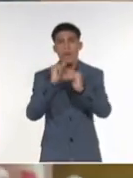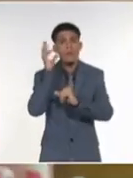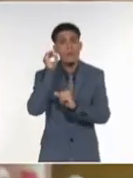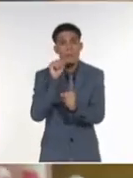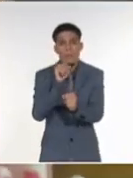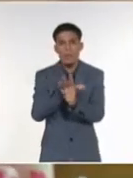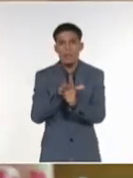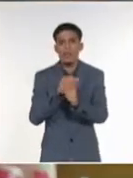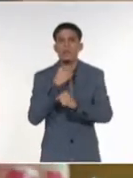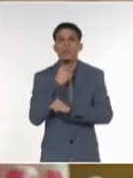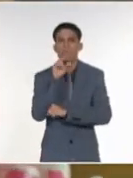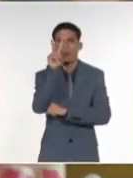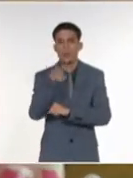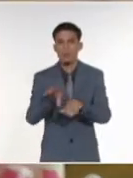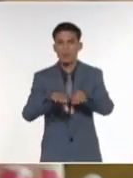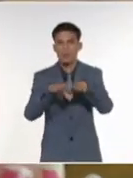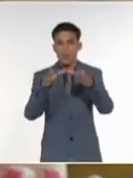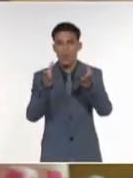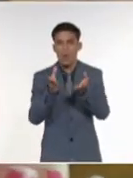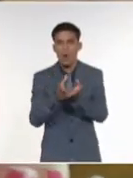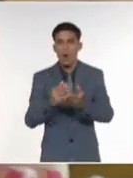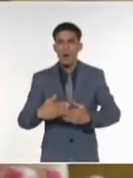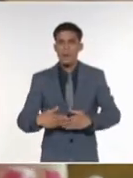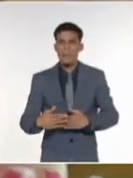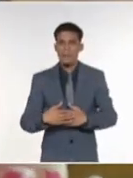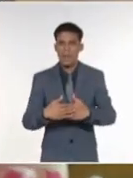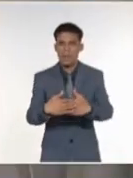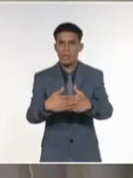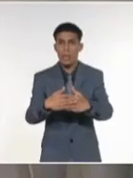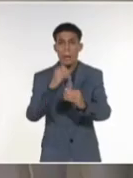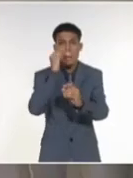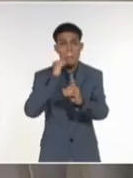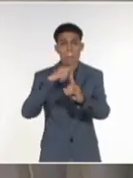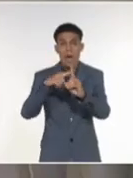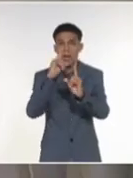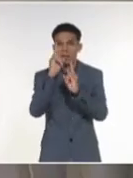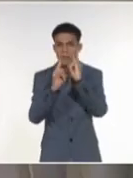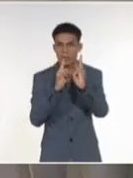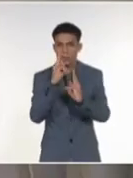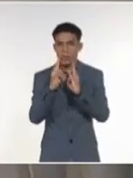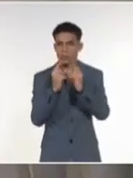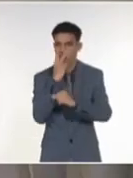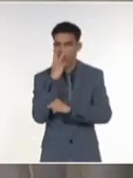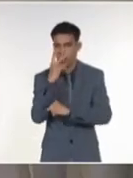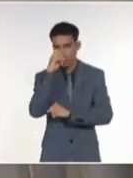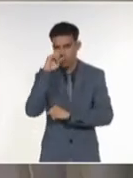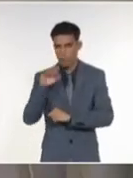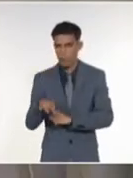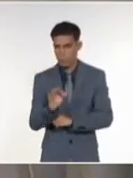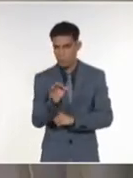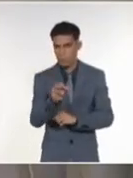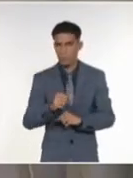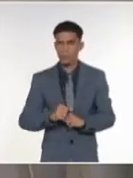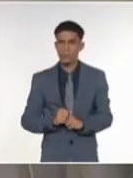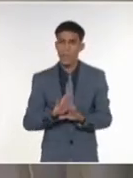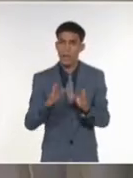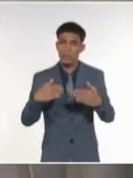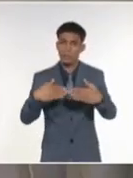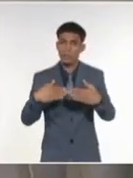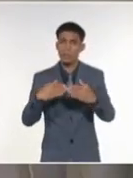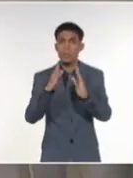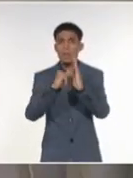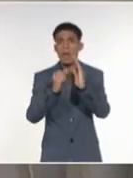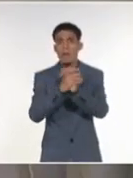reevaluación de todas las gestantes y todos los lactantes en la atención primaria de salud, que se terminó en el mes de